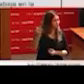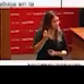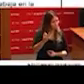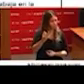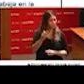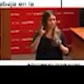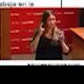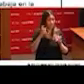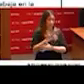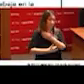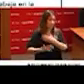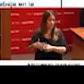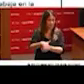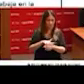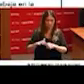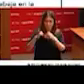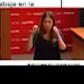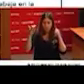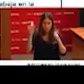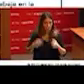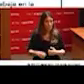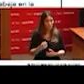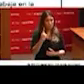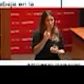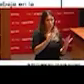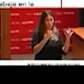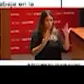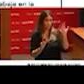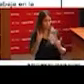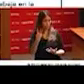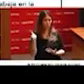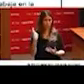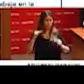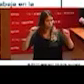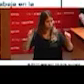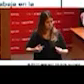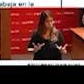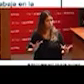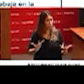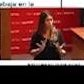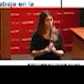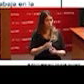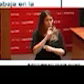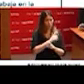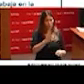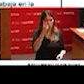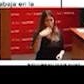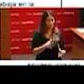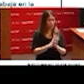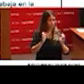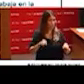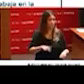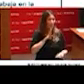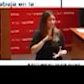de de la discapacidad y desde 1998 que nosotros firmamos con con la fundación 11 un acuerdo